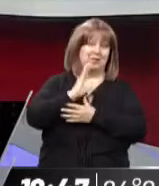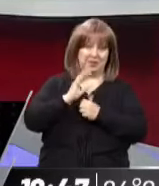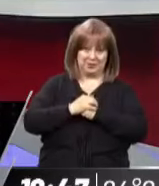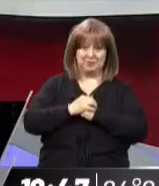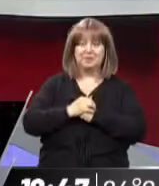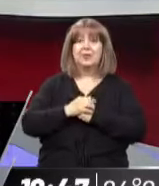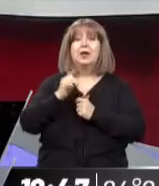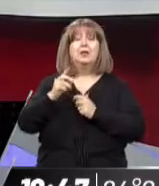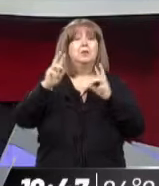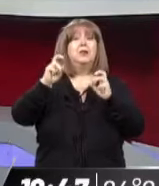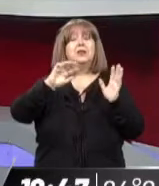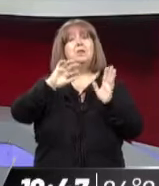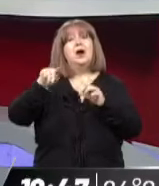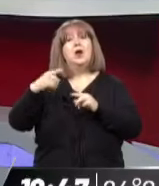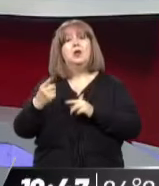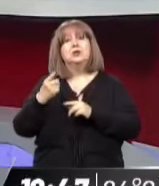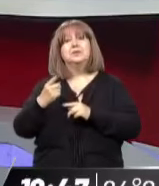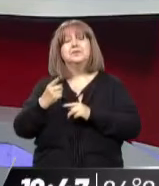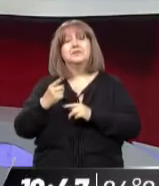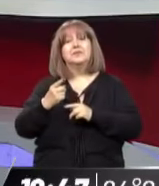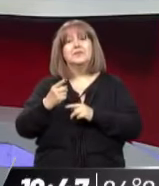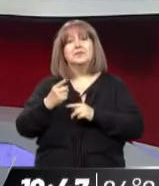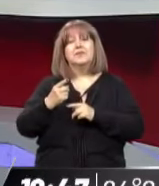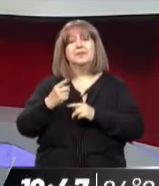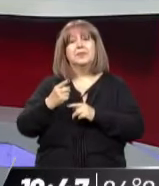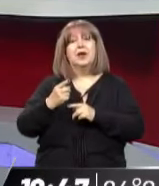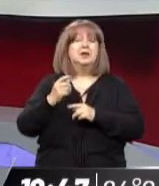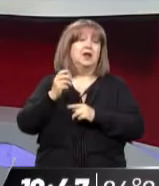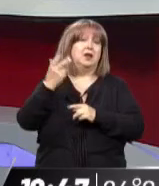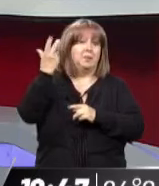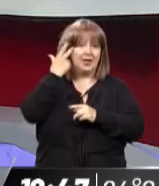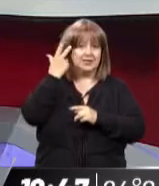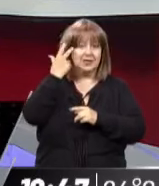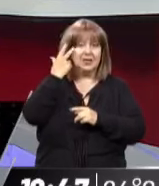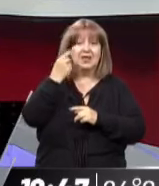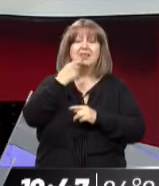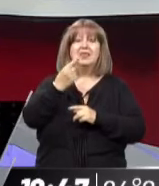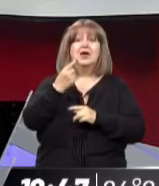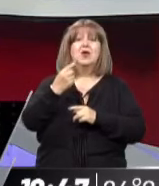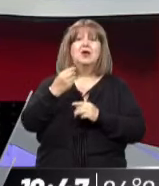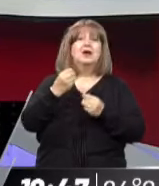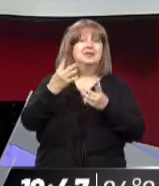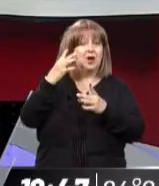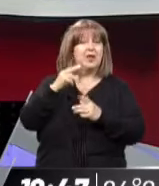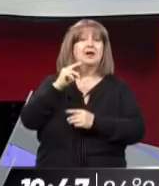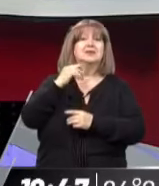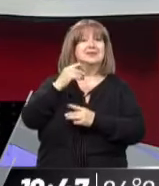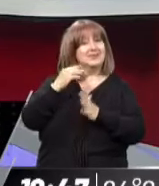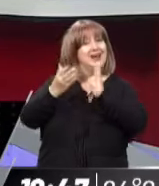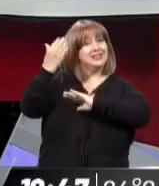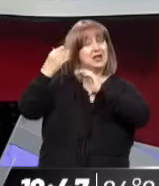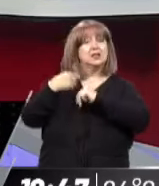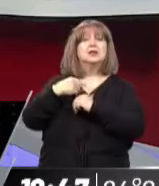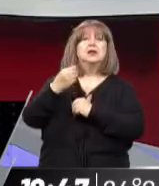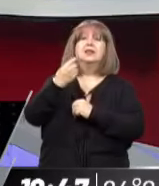muy bien y vamos a hablar de una de las frases más famosas del mundial la pronunció Leonel Messi fue que miras bobo la